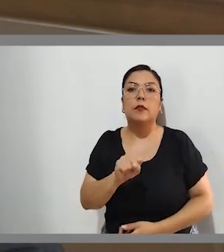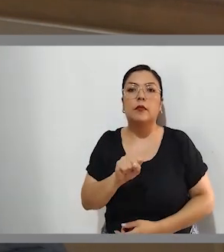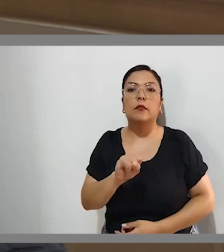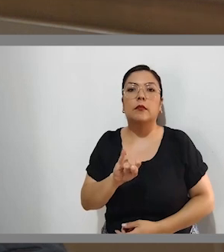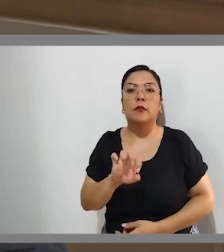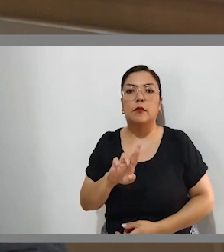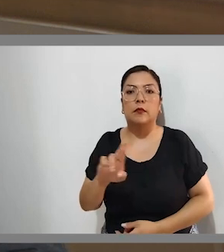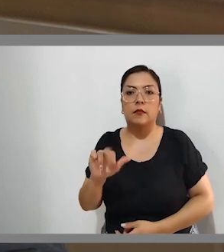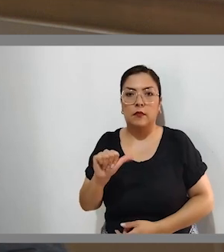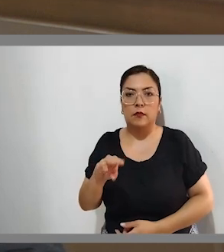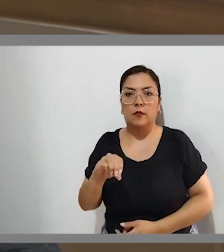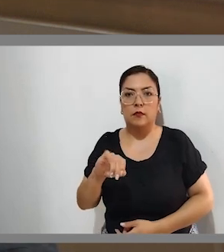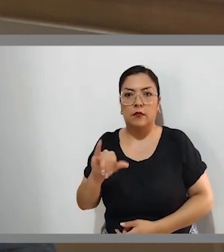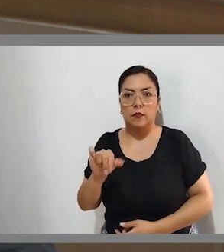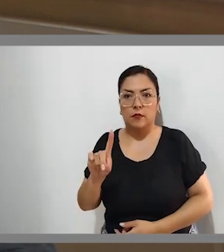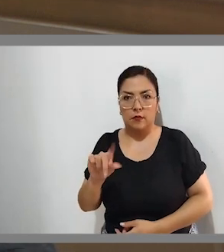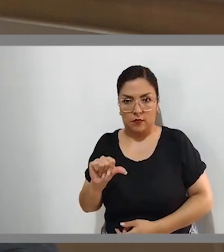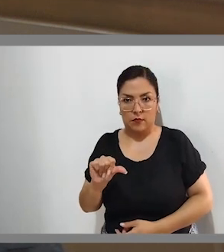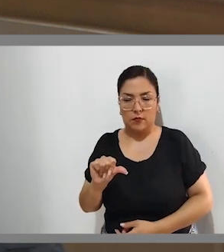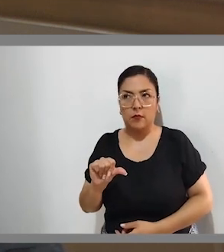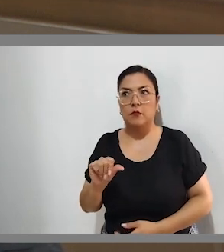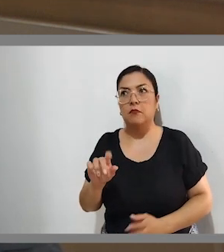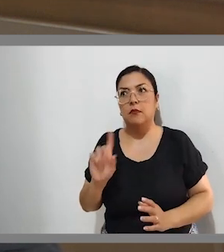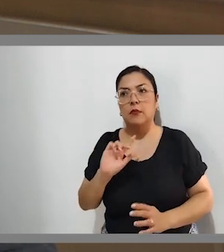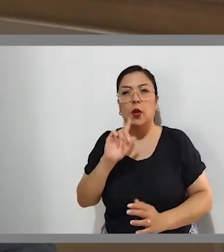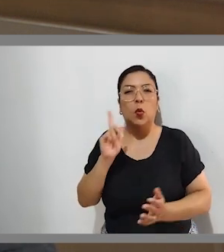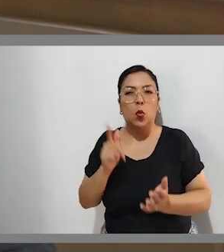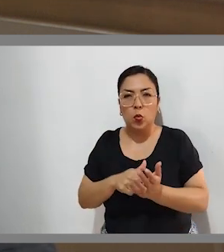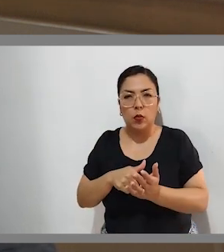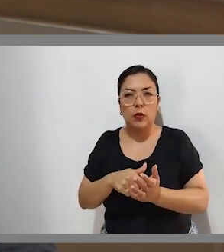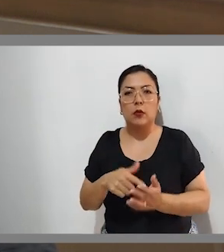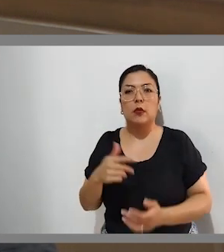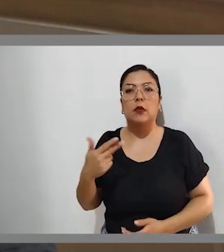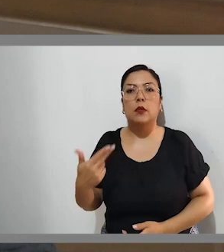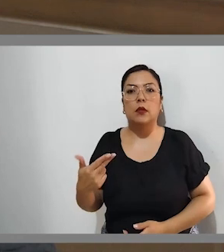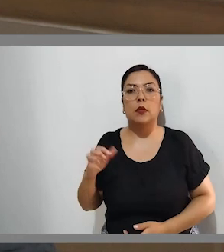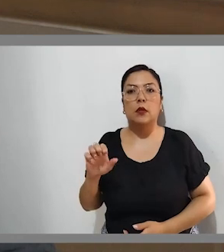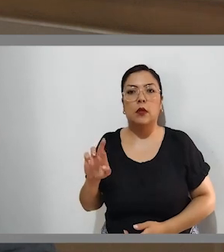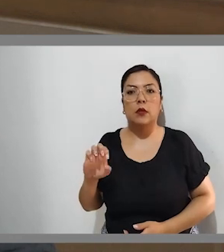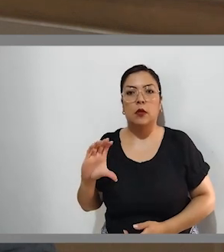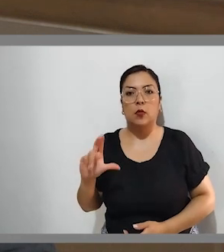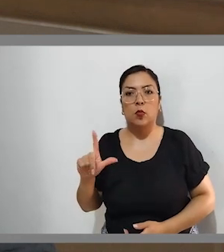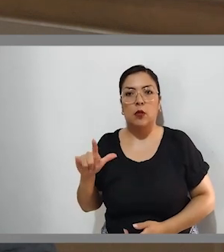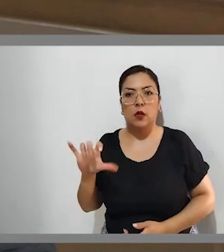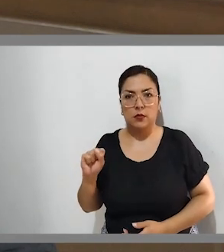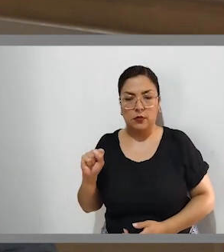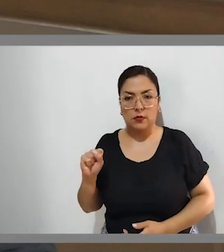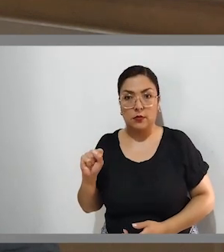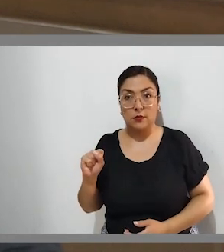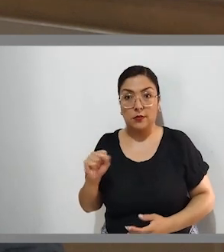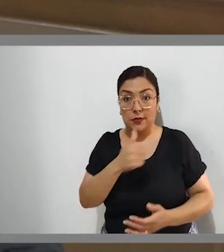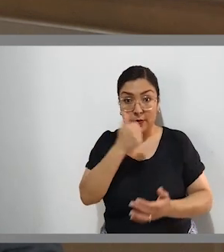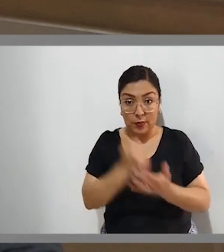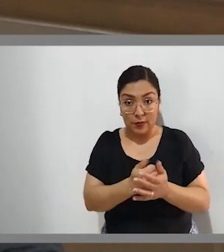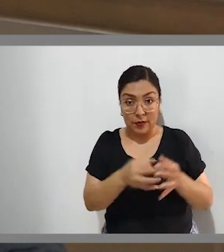Se instalan casillas en la localidad Hércules, por ejemplo, que está a varias horas de la cabecera.